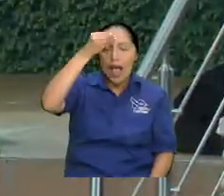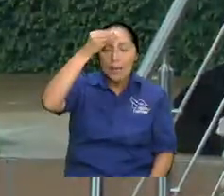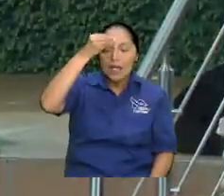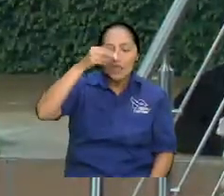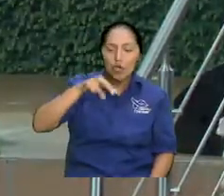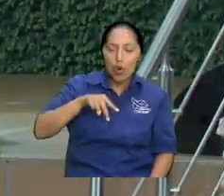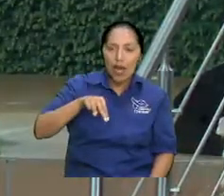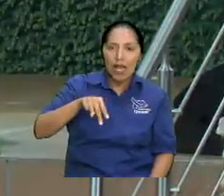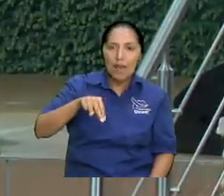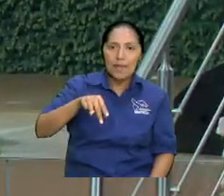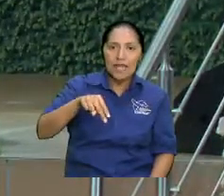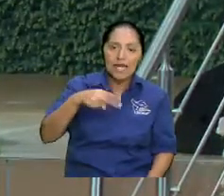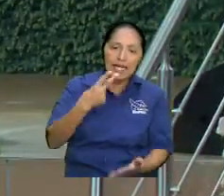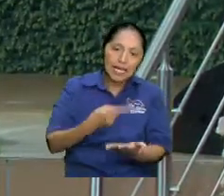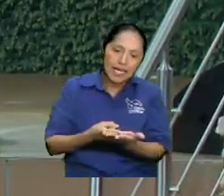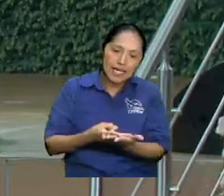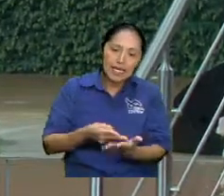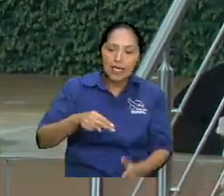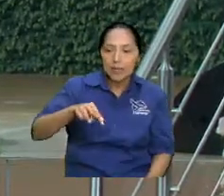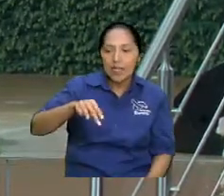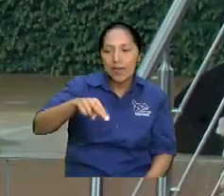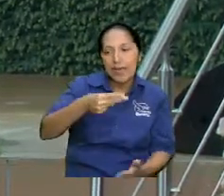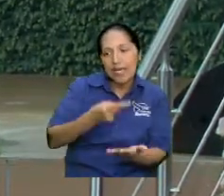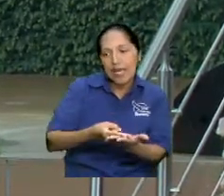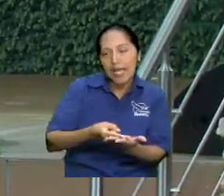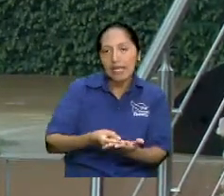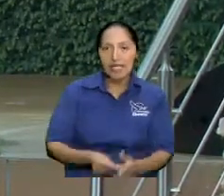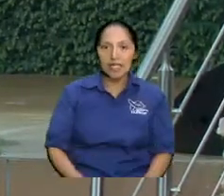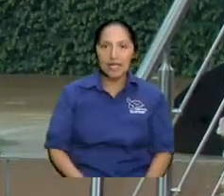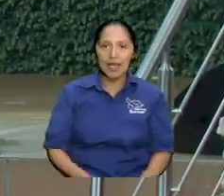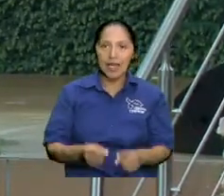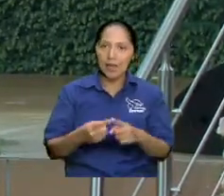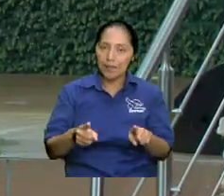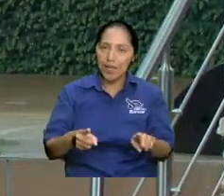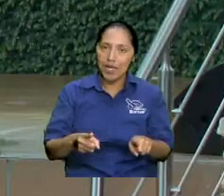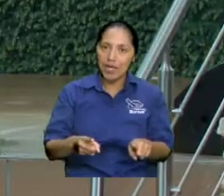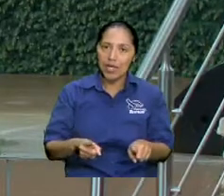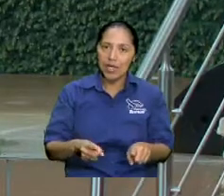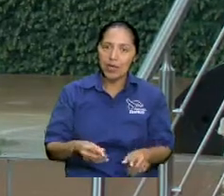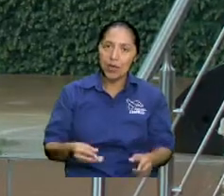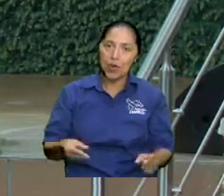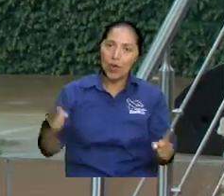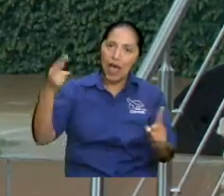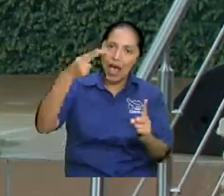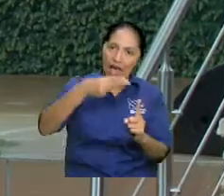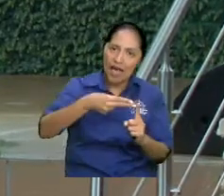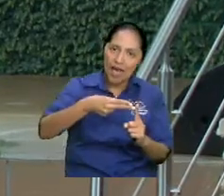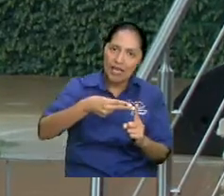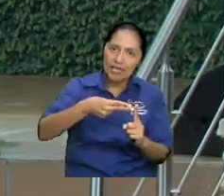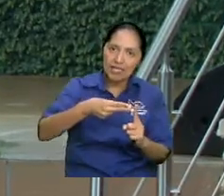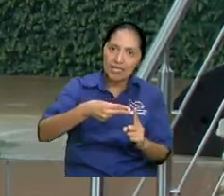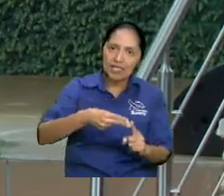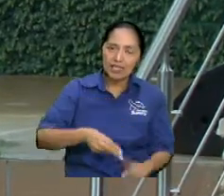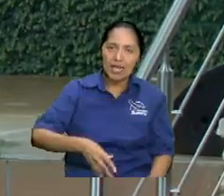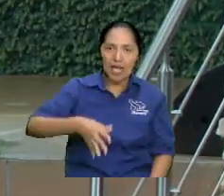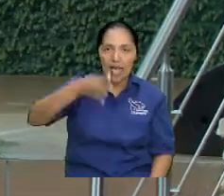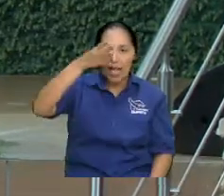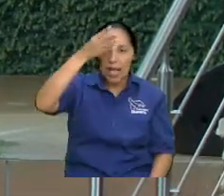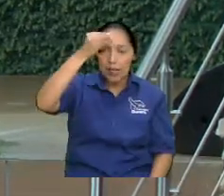Así que mis estimados hermanos, hoy necesitamos que en medio de la crisis mundial,